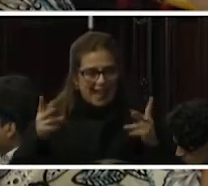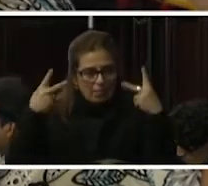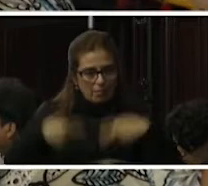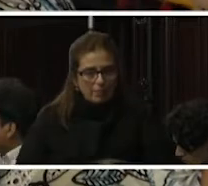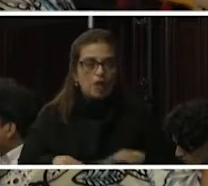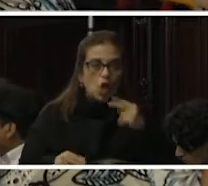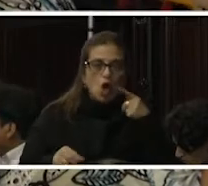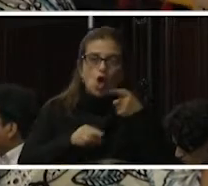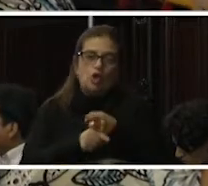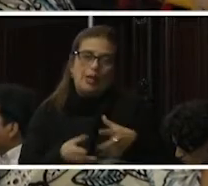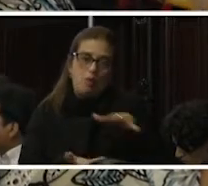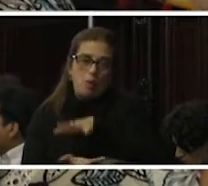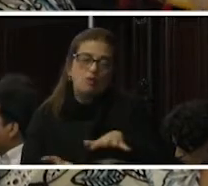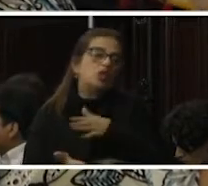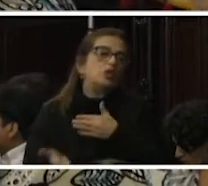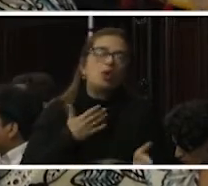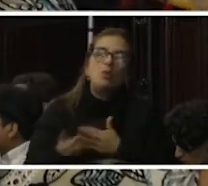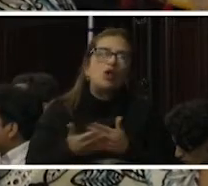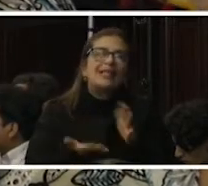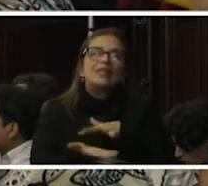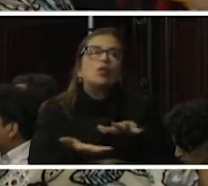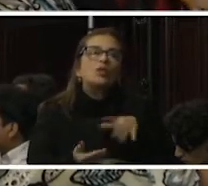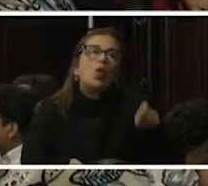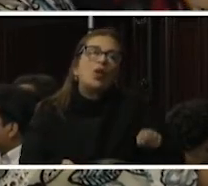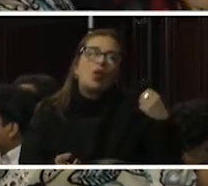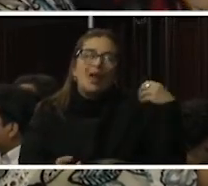pueblos, cualquiera sea su estatus jurídico, y así